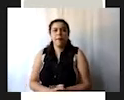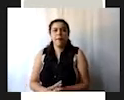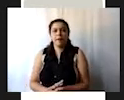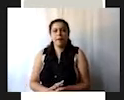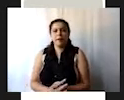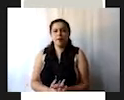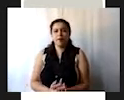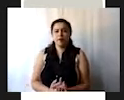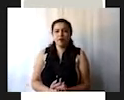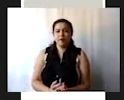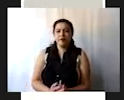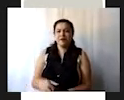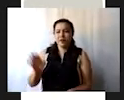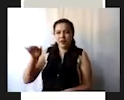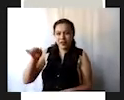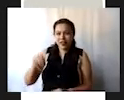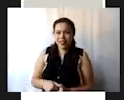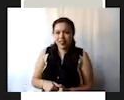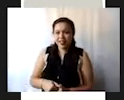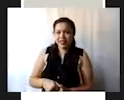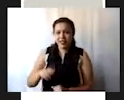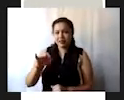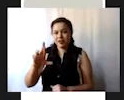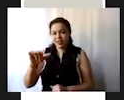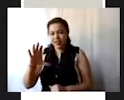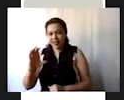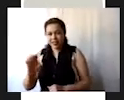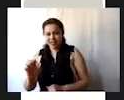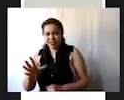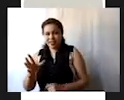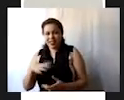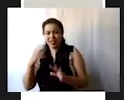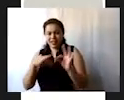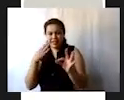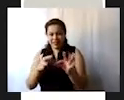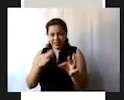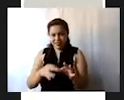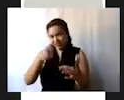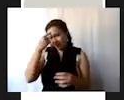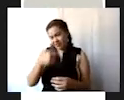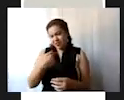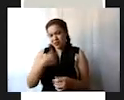Oye, pero cumpliendo con esos ODS que identifiqué.